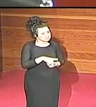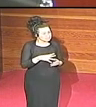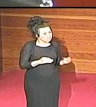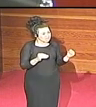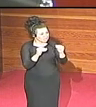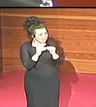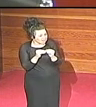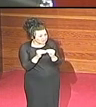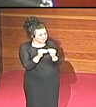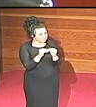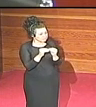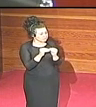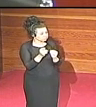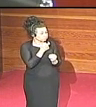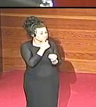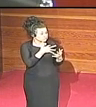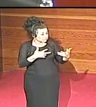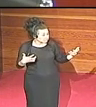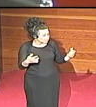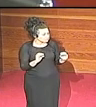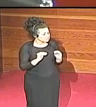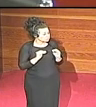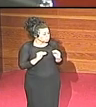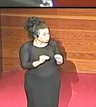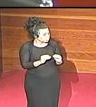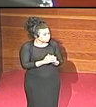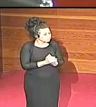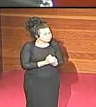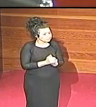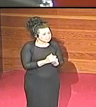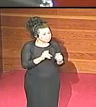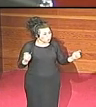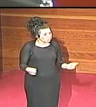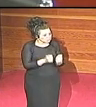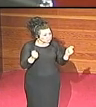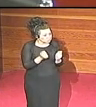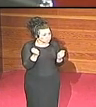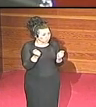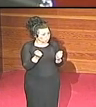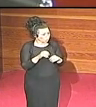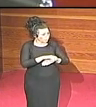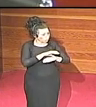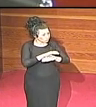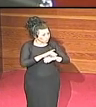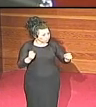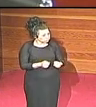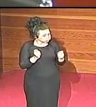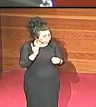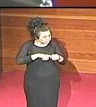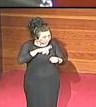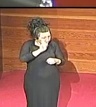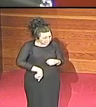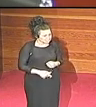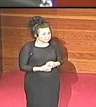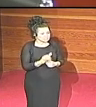lehen Foreign Policy edizion espainola izandakoaren argitalpen kontseiluko kidea ere bada. Decía que Carmen ha sido